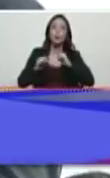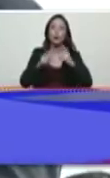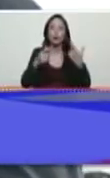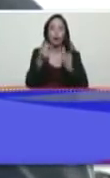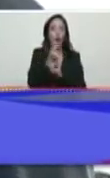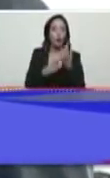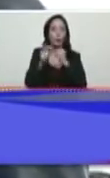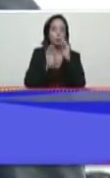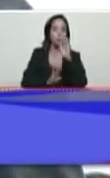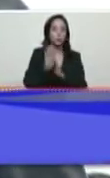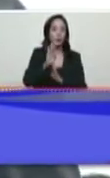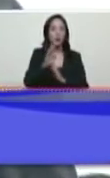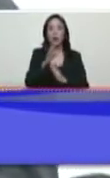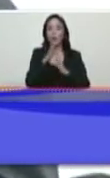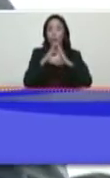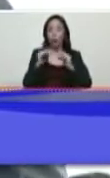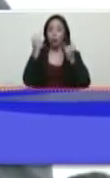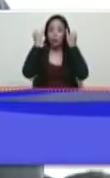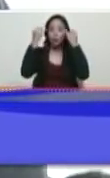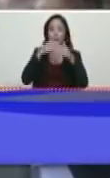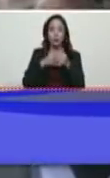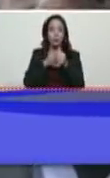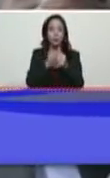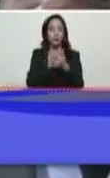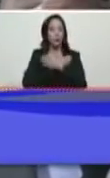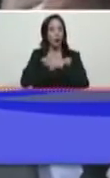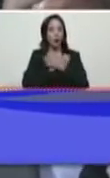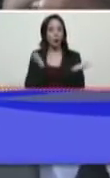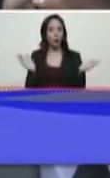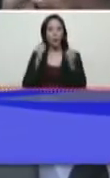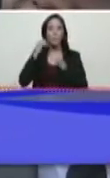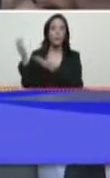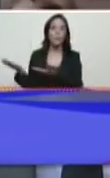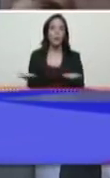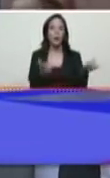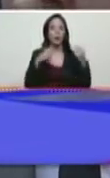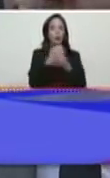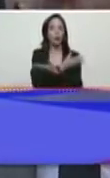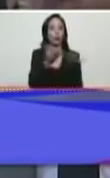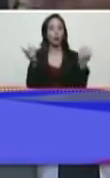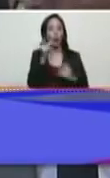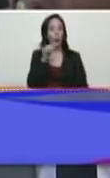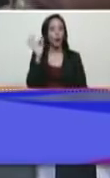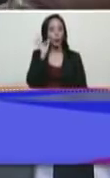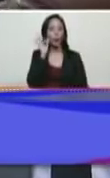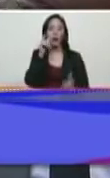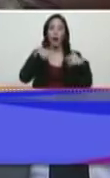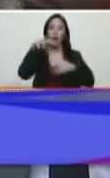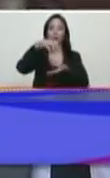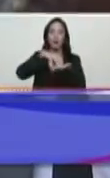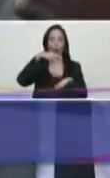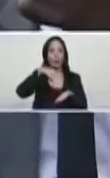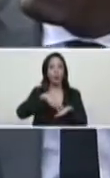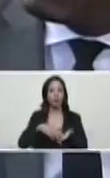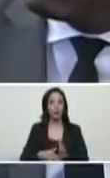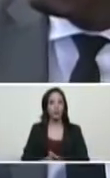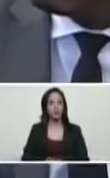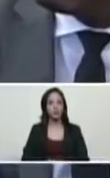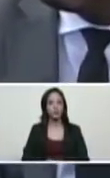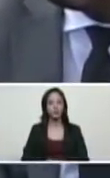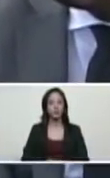y todo lo que podamos contribuir en esa dirección, pues estamos a la orden. Bienvenido a todas y a todos al hermoso Estado Miranda.